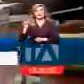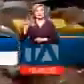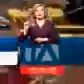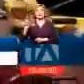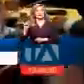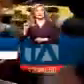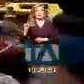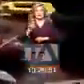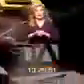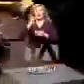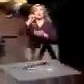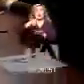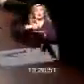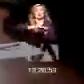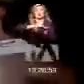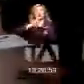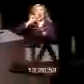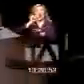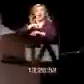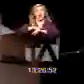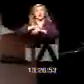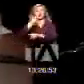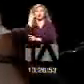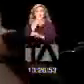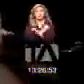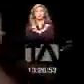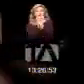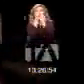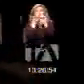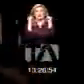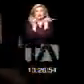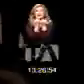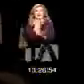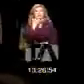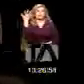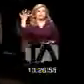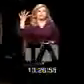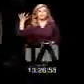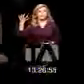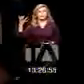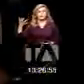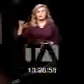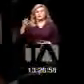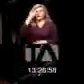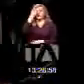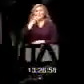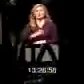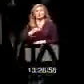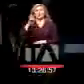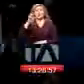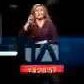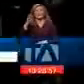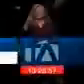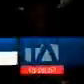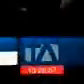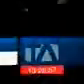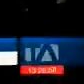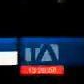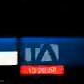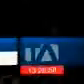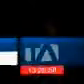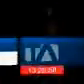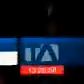a las 11 de la mañana. Así los legisladores estallaron en rabia por la decisión de Daniel Mendoza, pues ayer